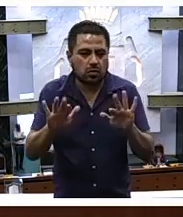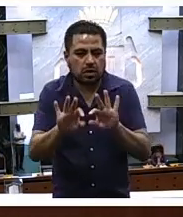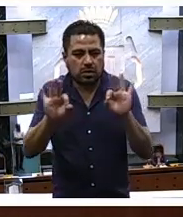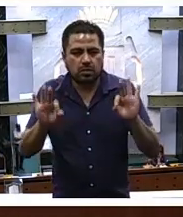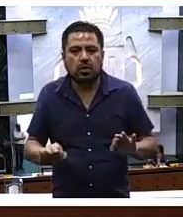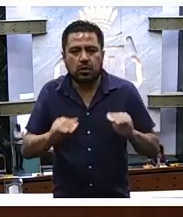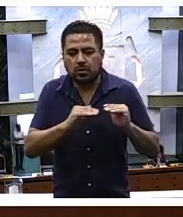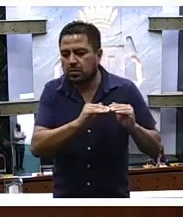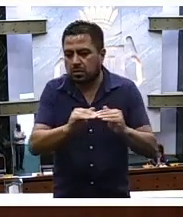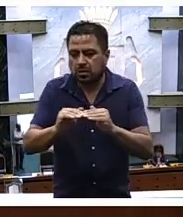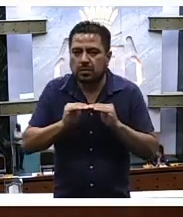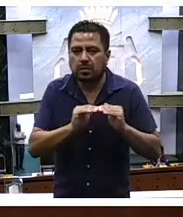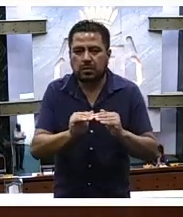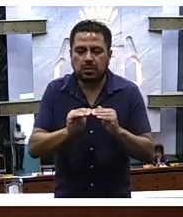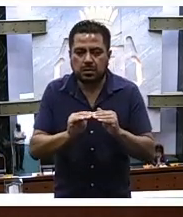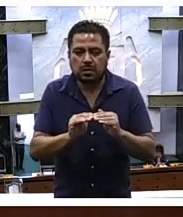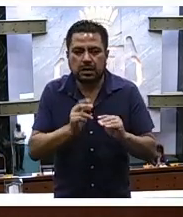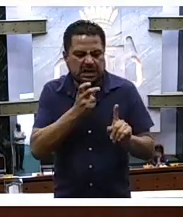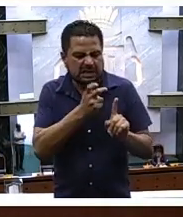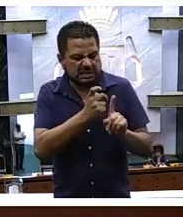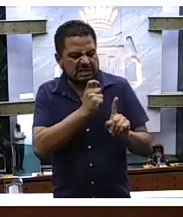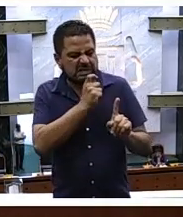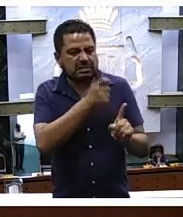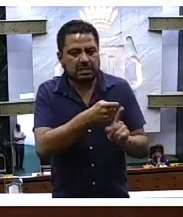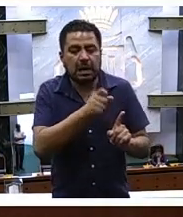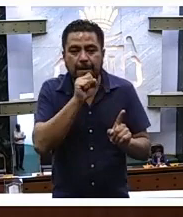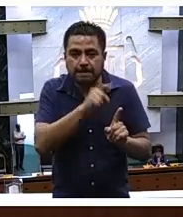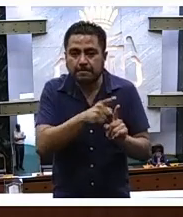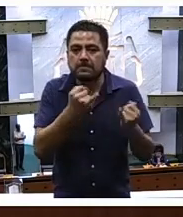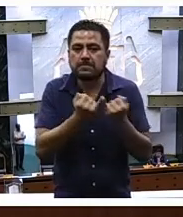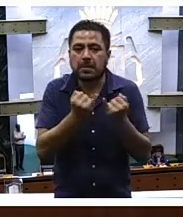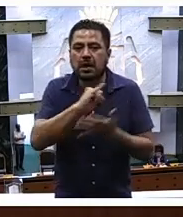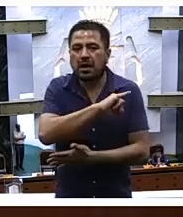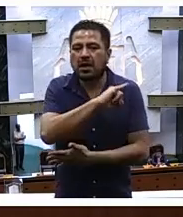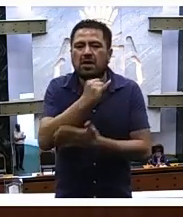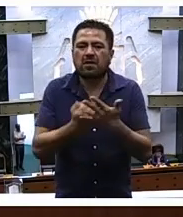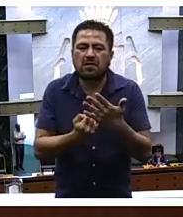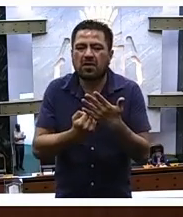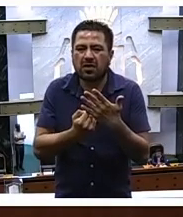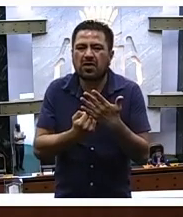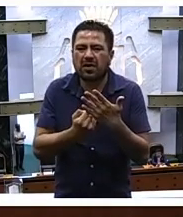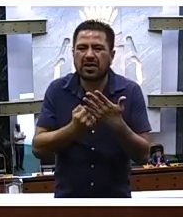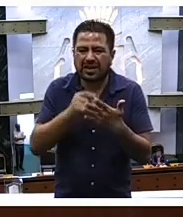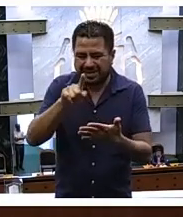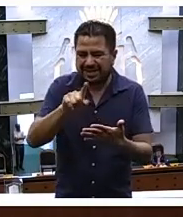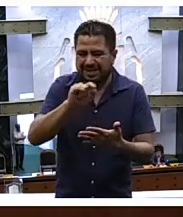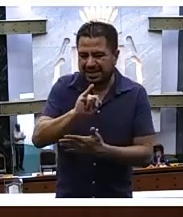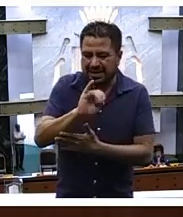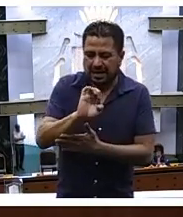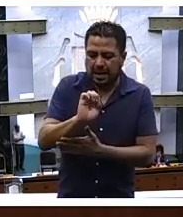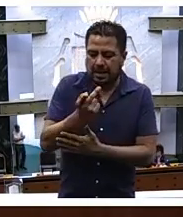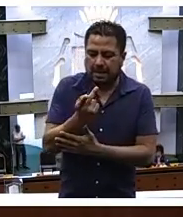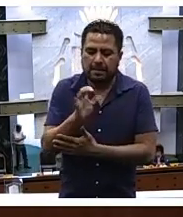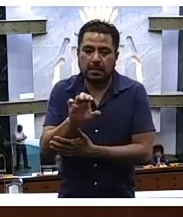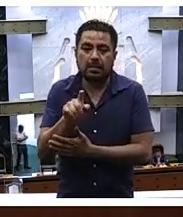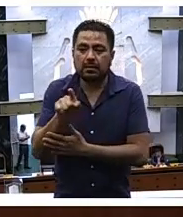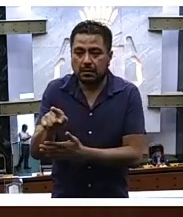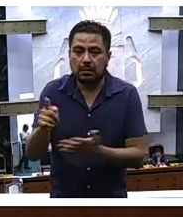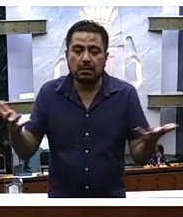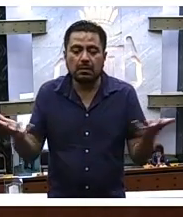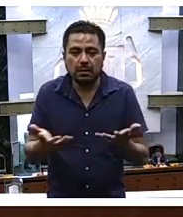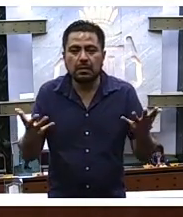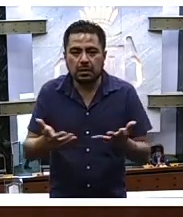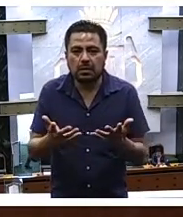dicha postulación. Esto significa que en este mismo informe que el Instituto Electoral y de Participación Ciudadana realizó,